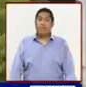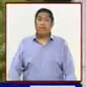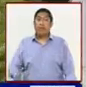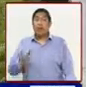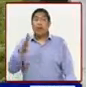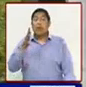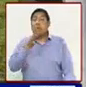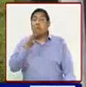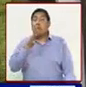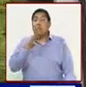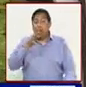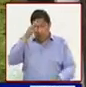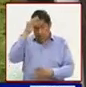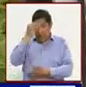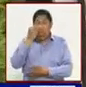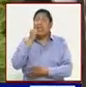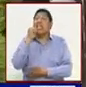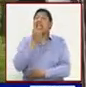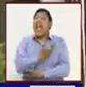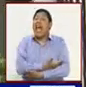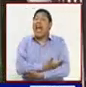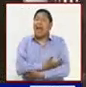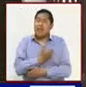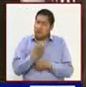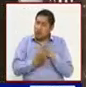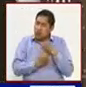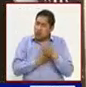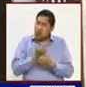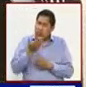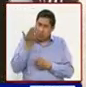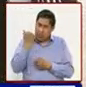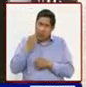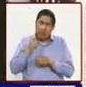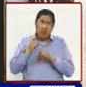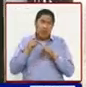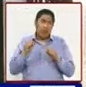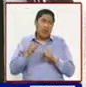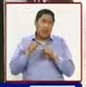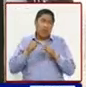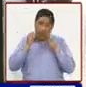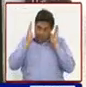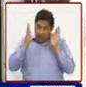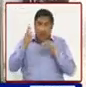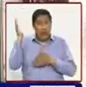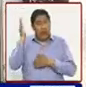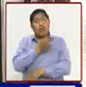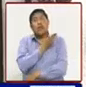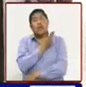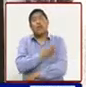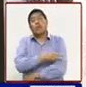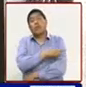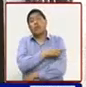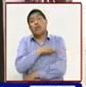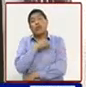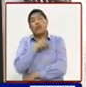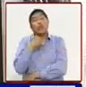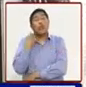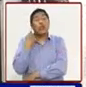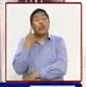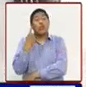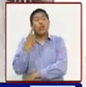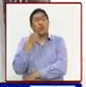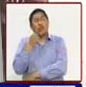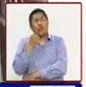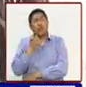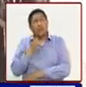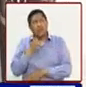Madre e hija, víctimas de un trágico accidente ocurrido el fin de semana, continúan siendo atendidas en este hospital. Una de ellas está en